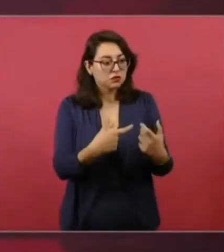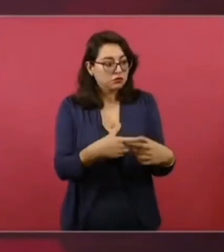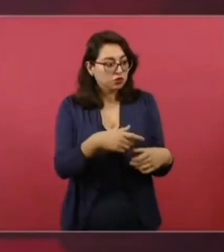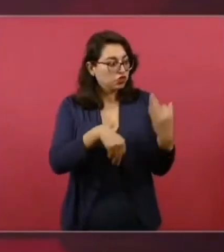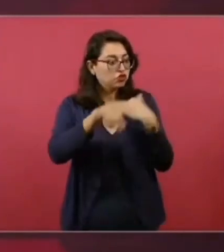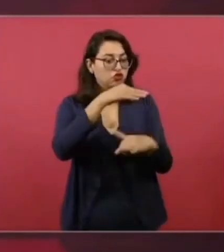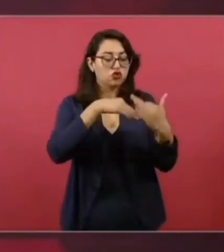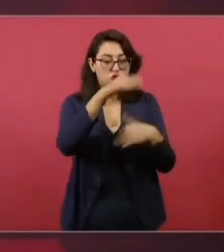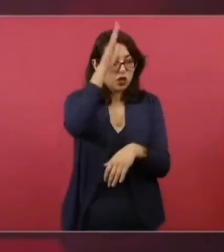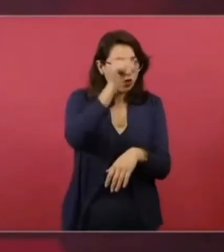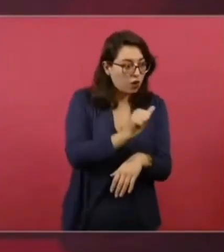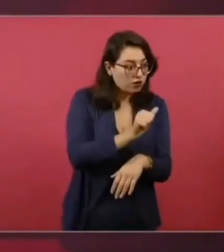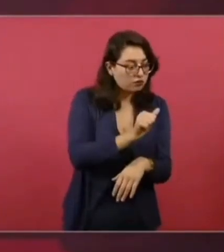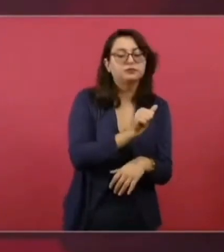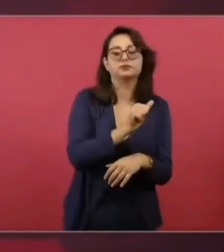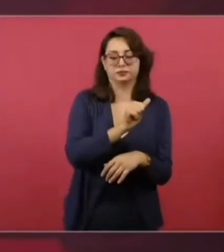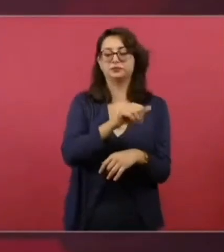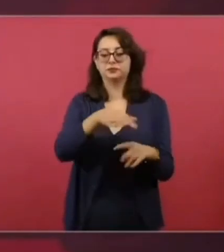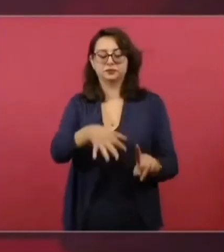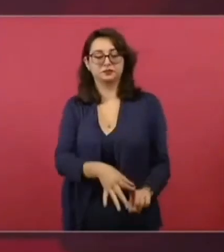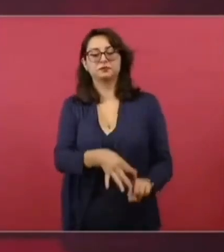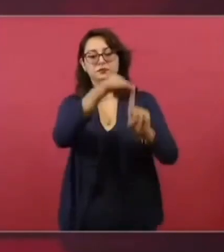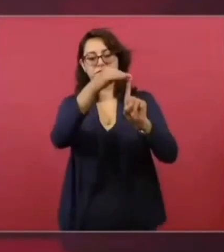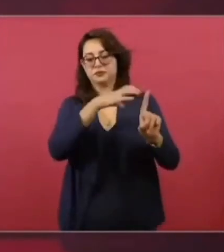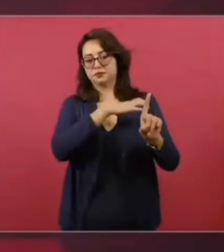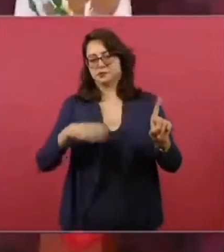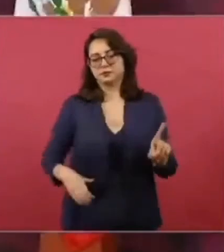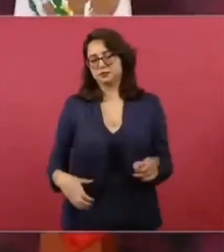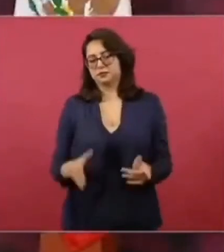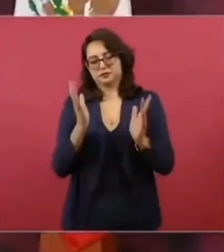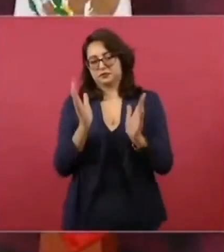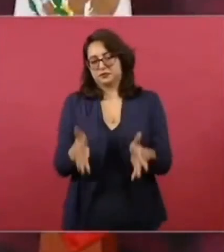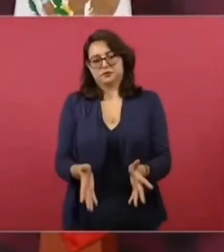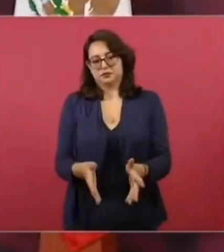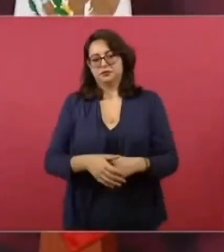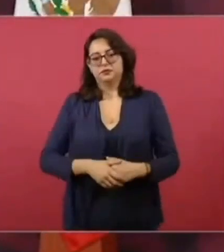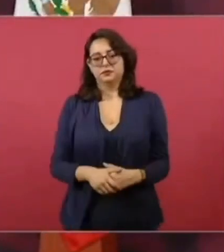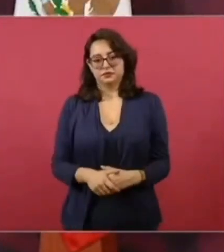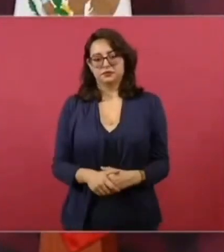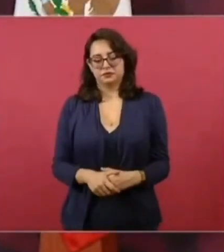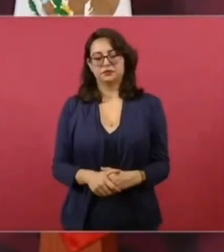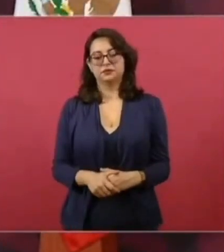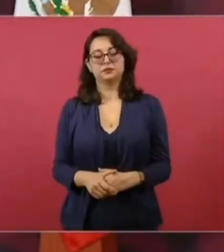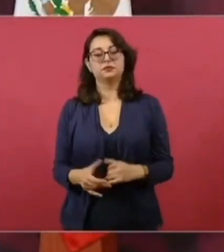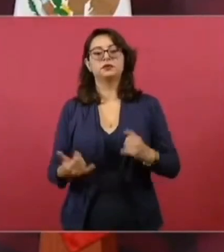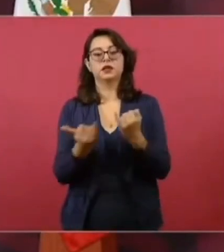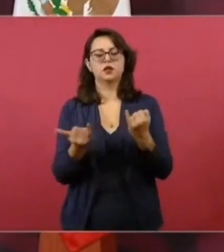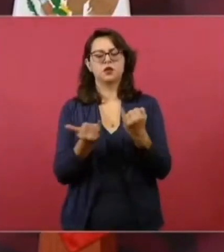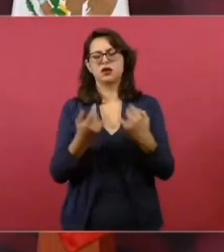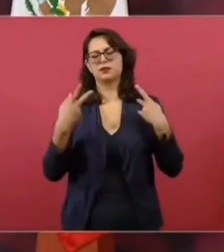oligarcas y también de acuerdo con